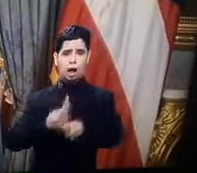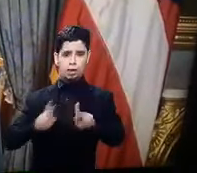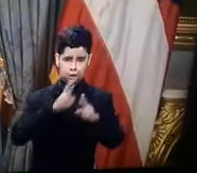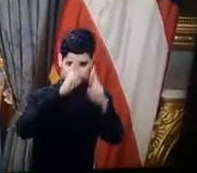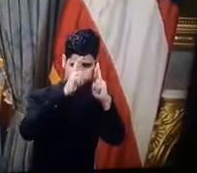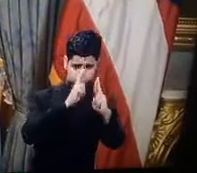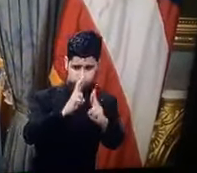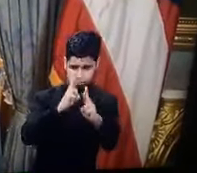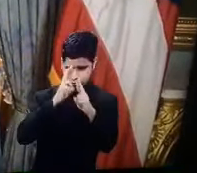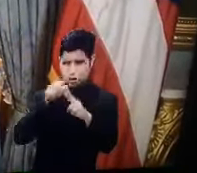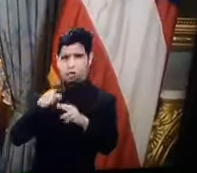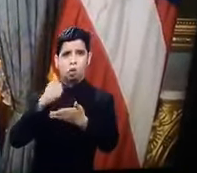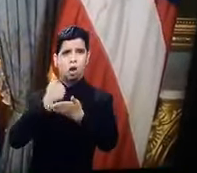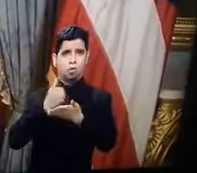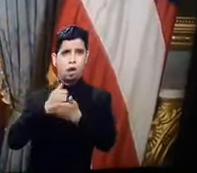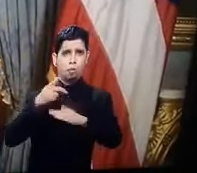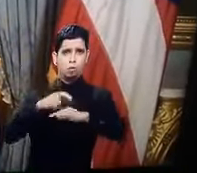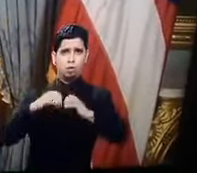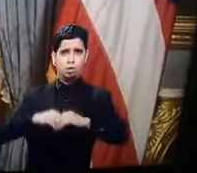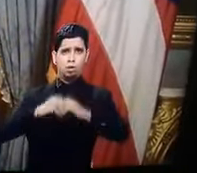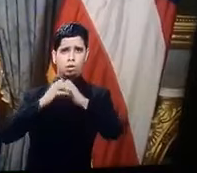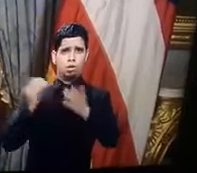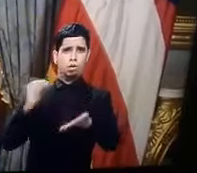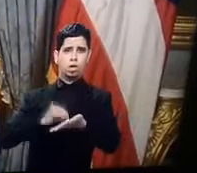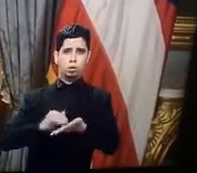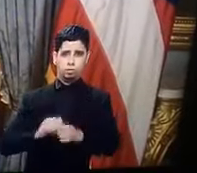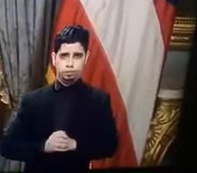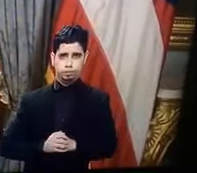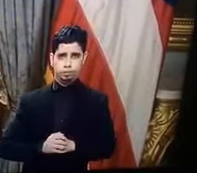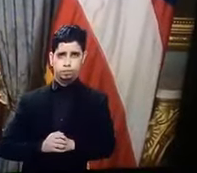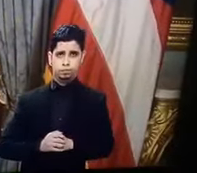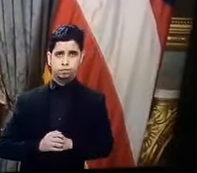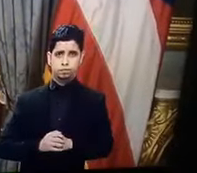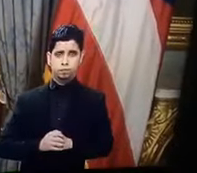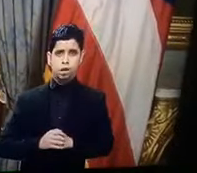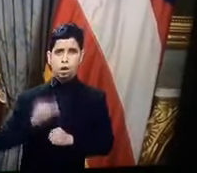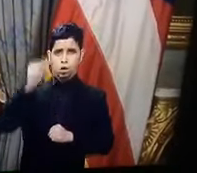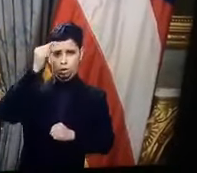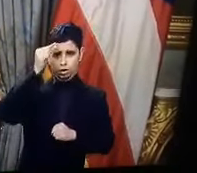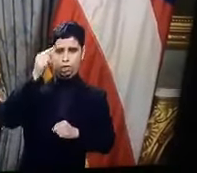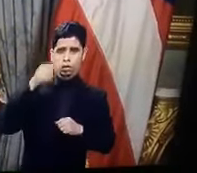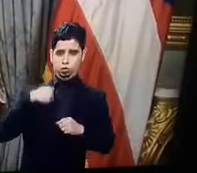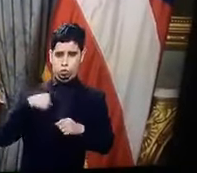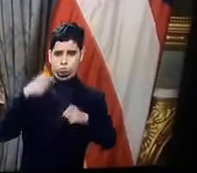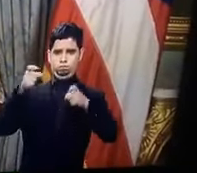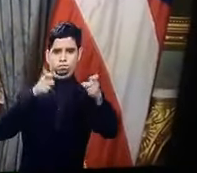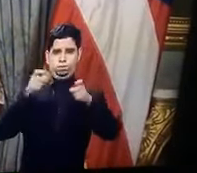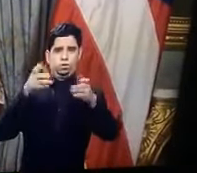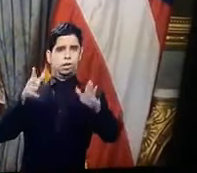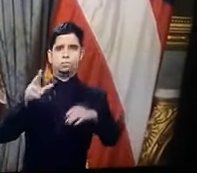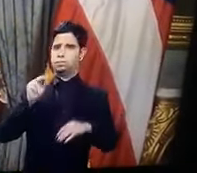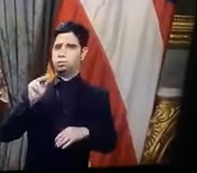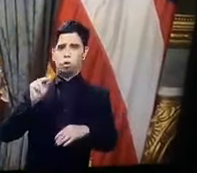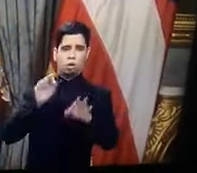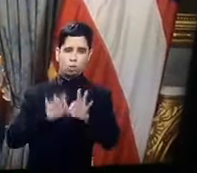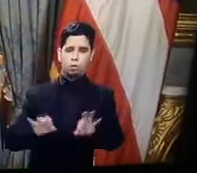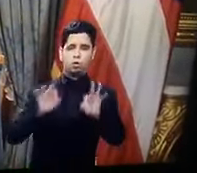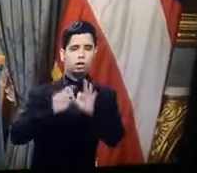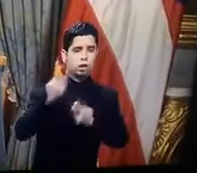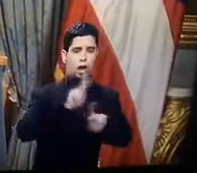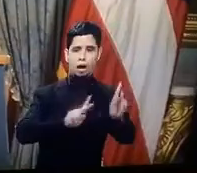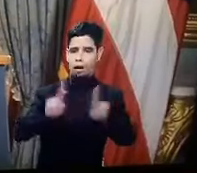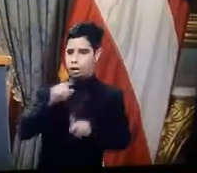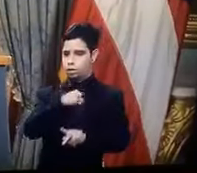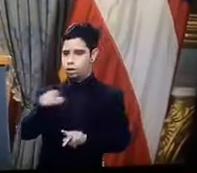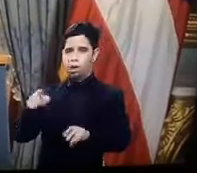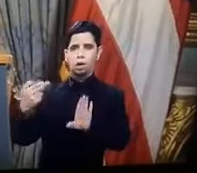base de la reconstrucción de Puerto Rico. La gobernanza no es un ejercicio unilateral, requiere la participación